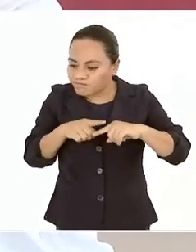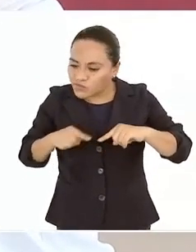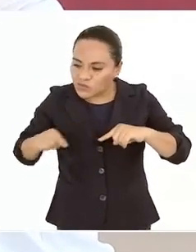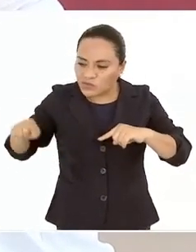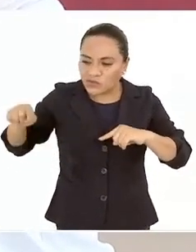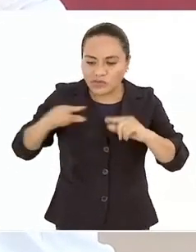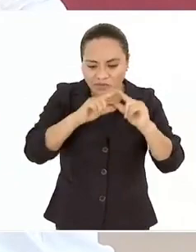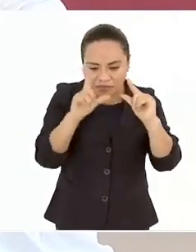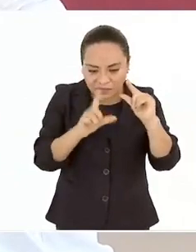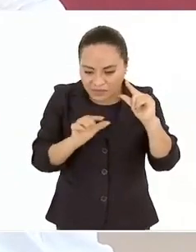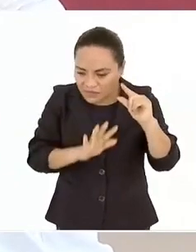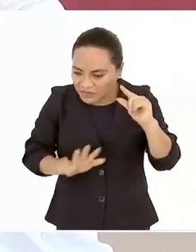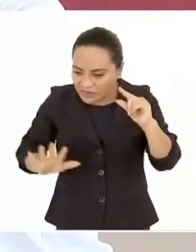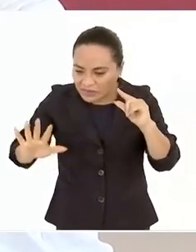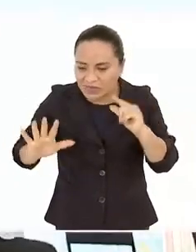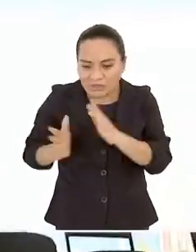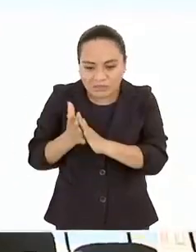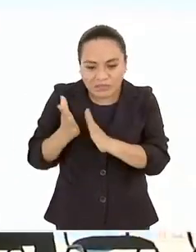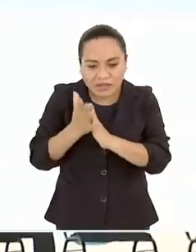condiciones inmejorables.